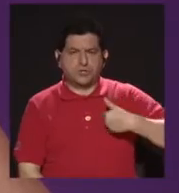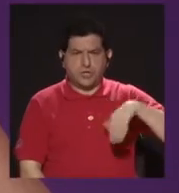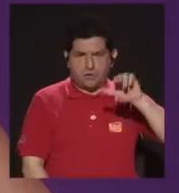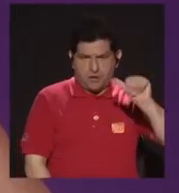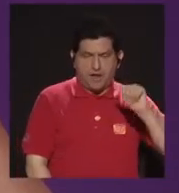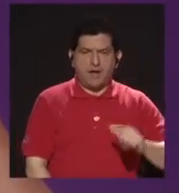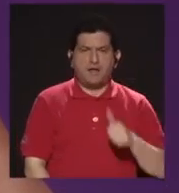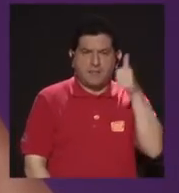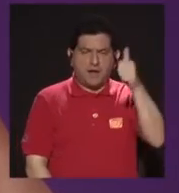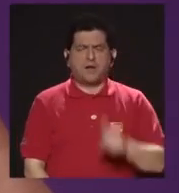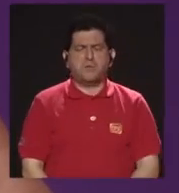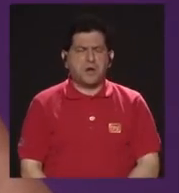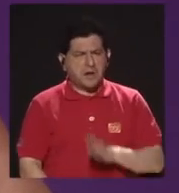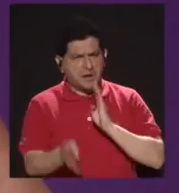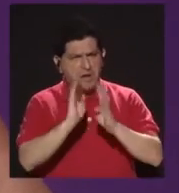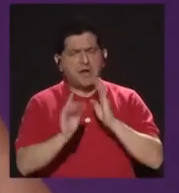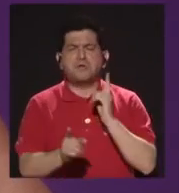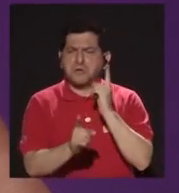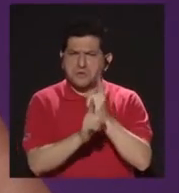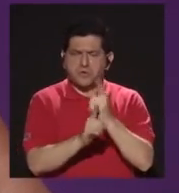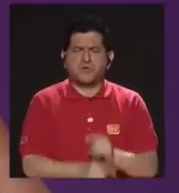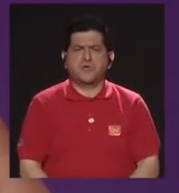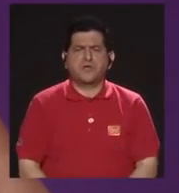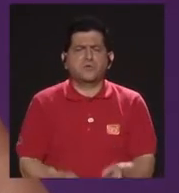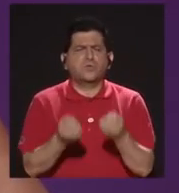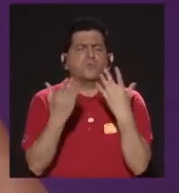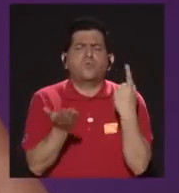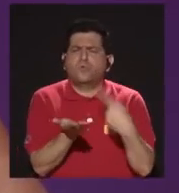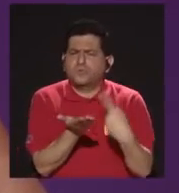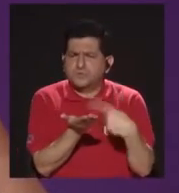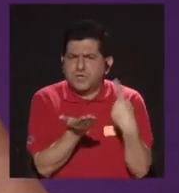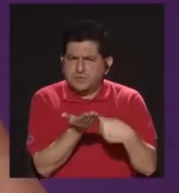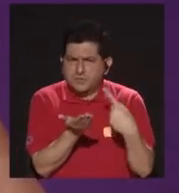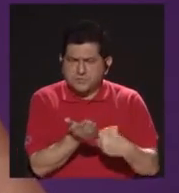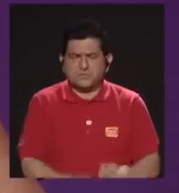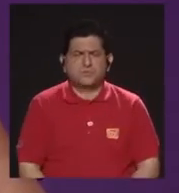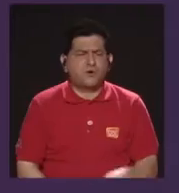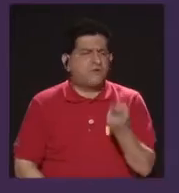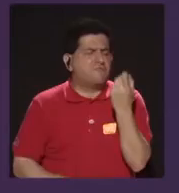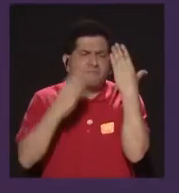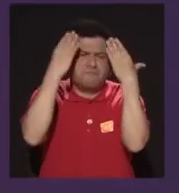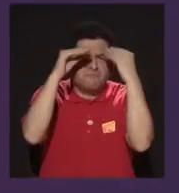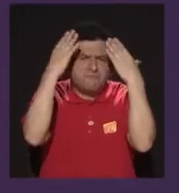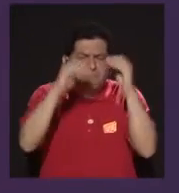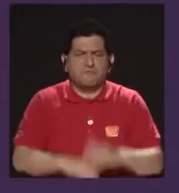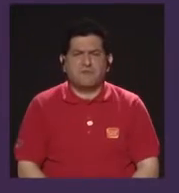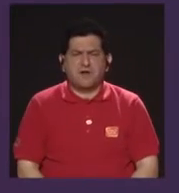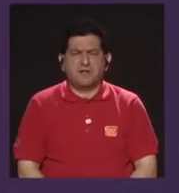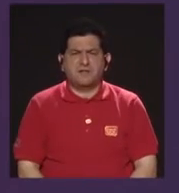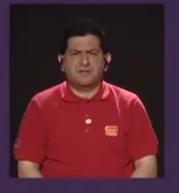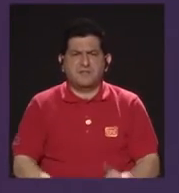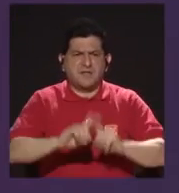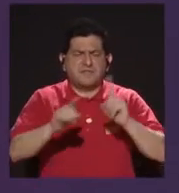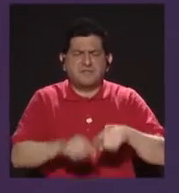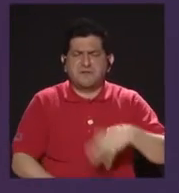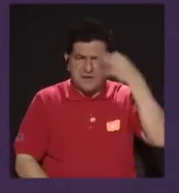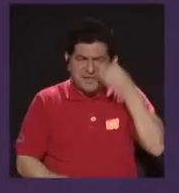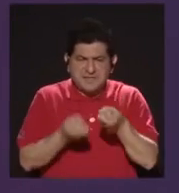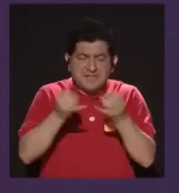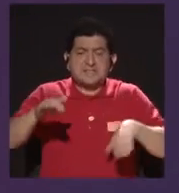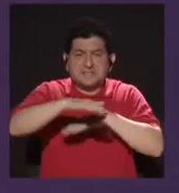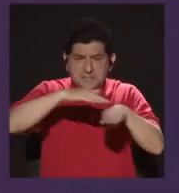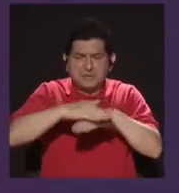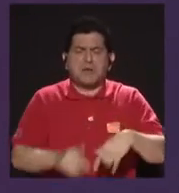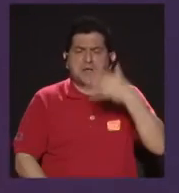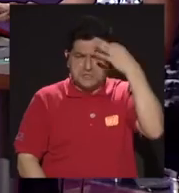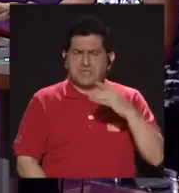le parece muy aceptada la conversación existe mucha tela que cortar en el tema mucha desinformación se emiten muchos criterios y fundamentos por lo que le